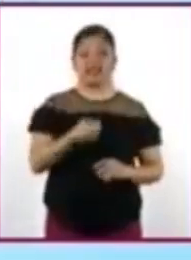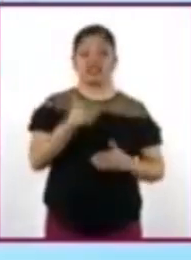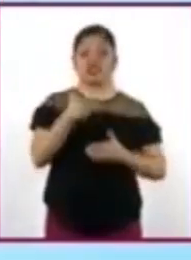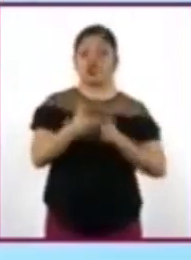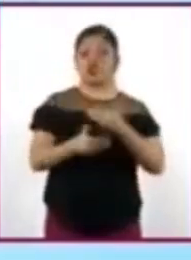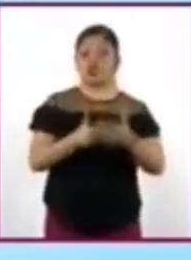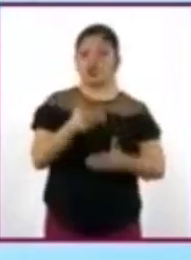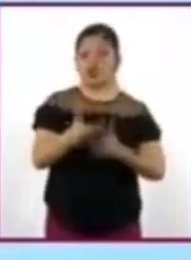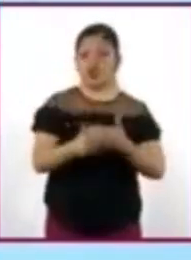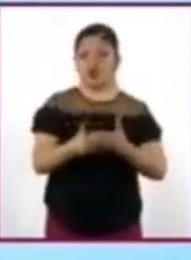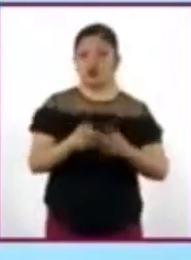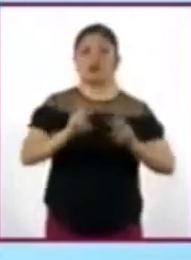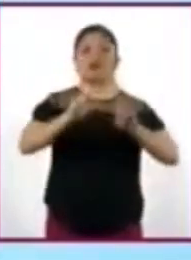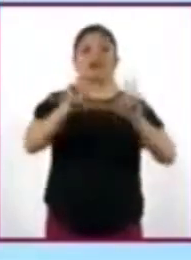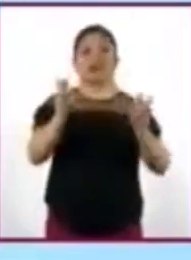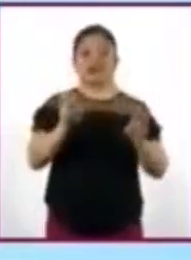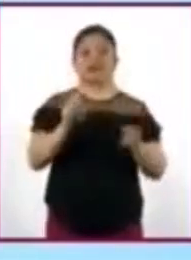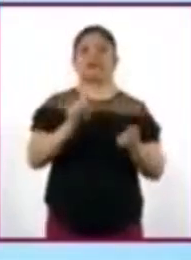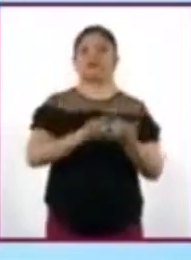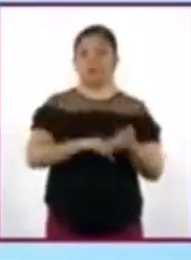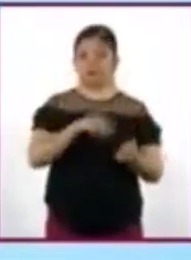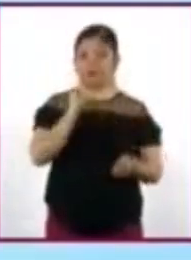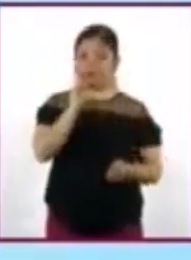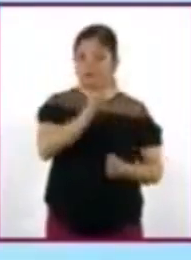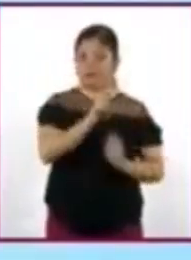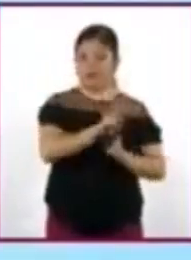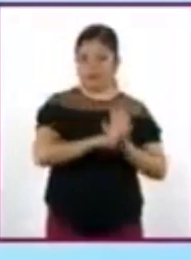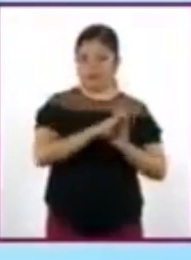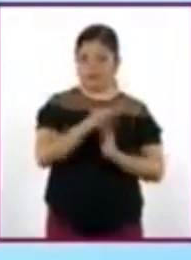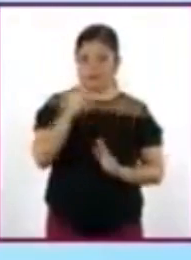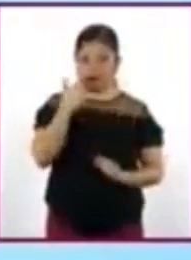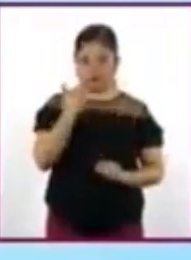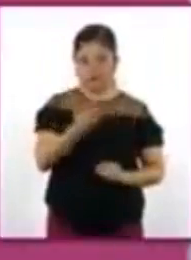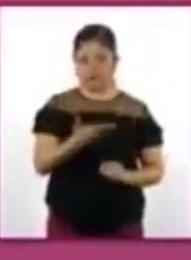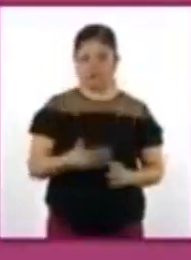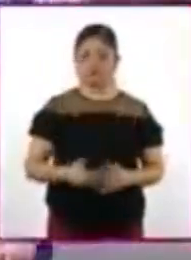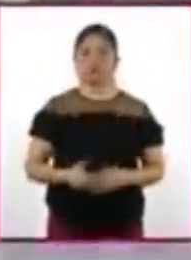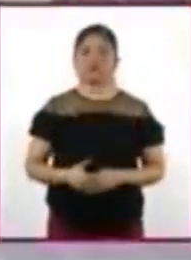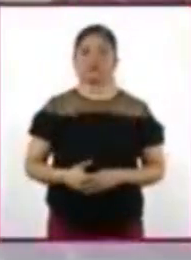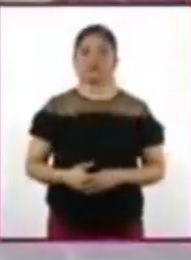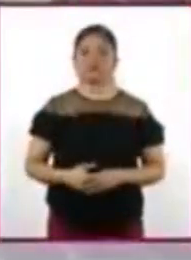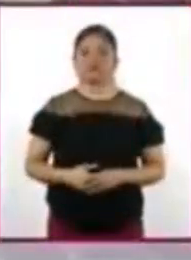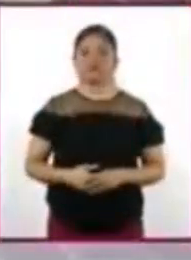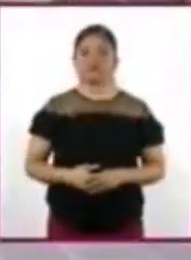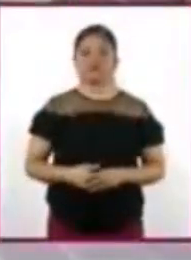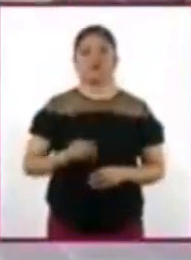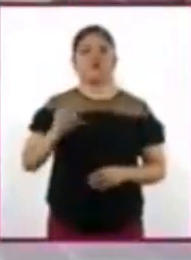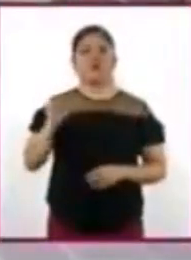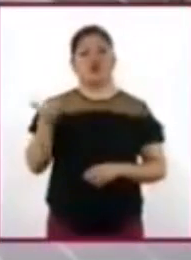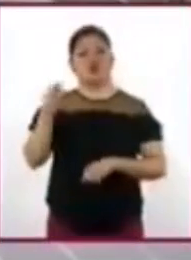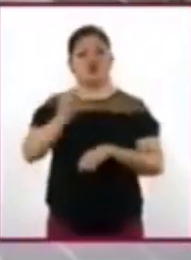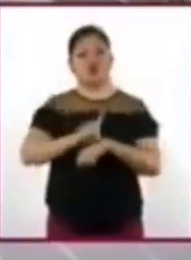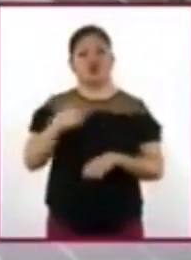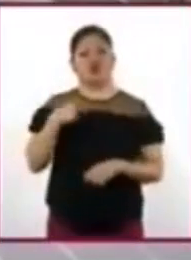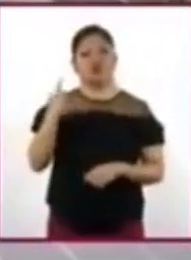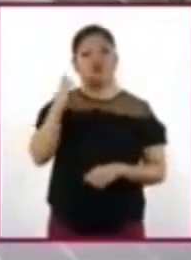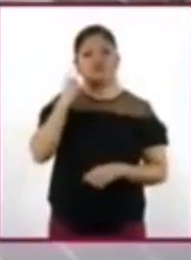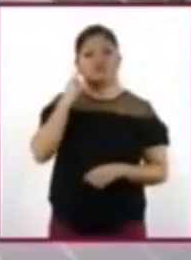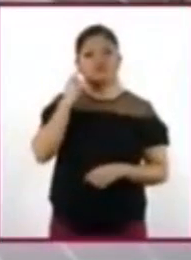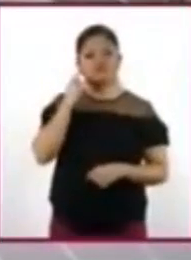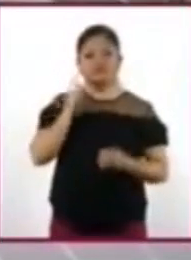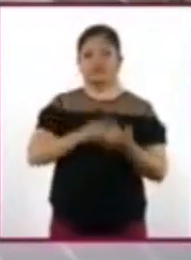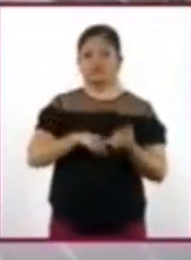sucesión? Tema que se desarrolla en el siguiente video. Veámoslo. El otro día escuché que muchas cosas en la